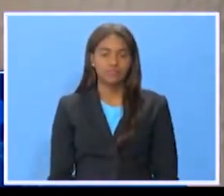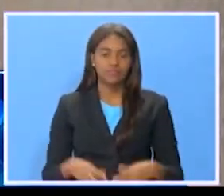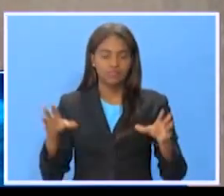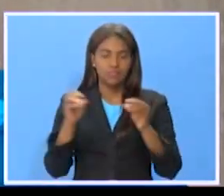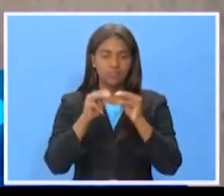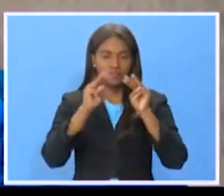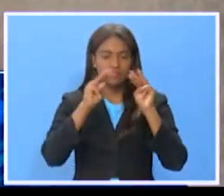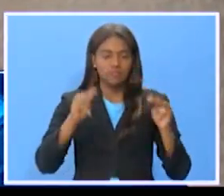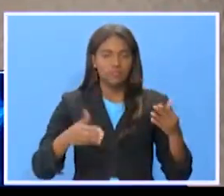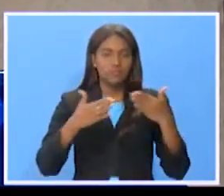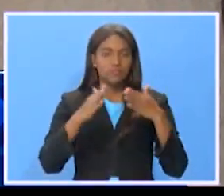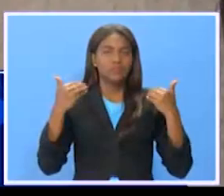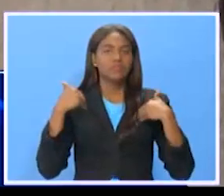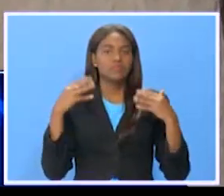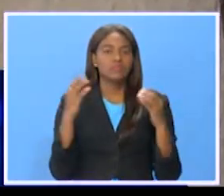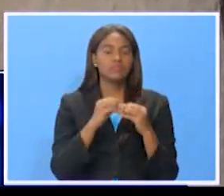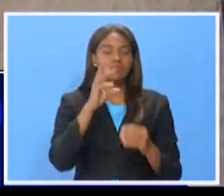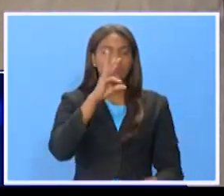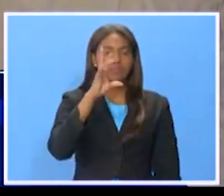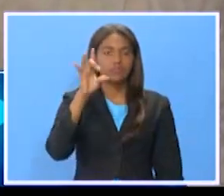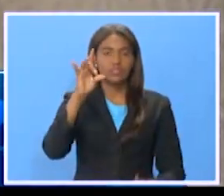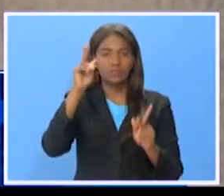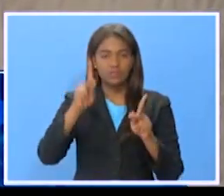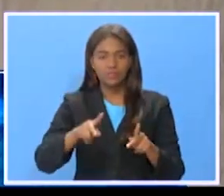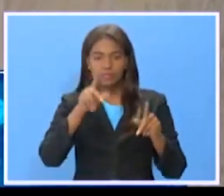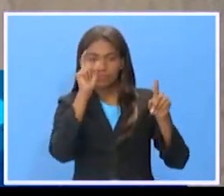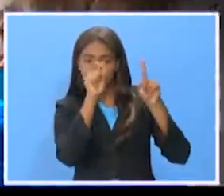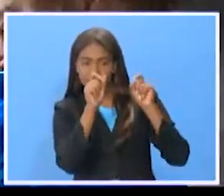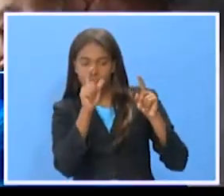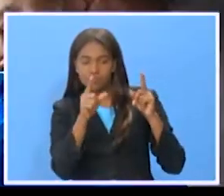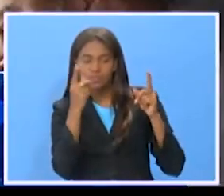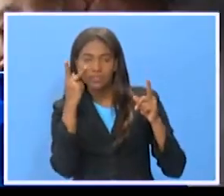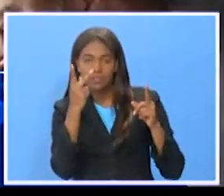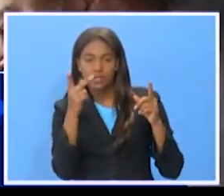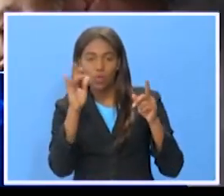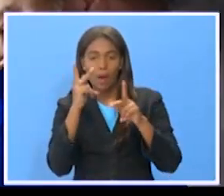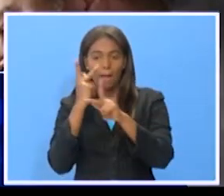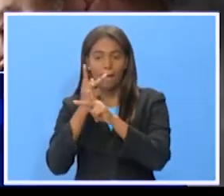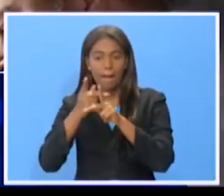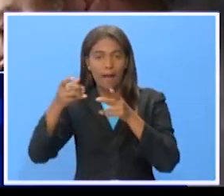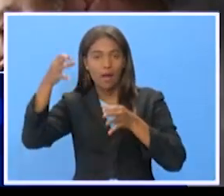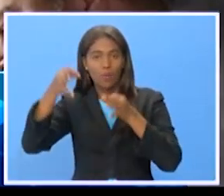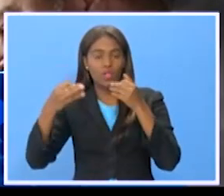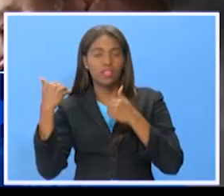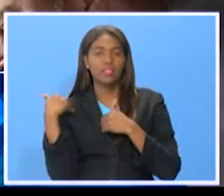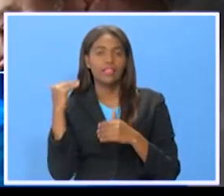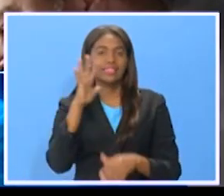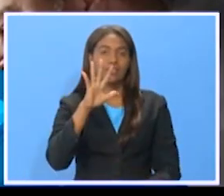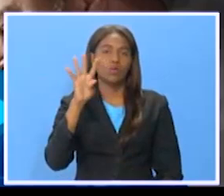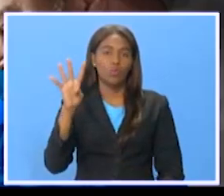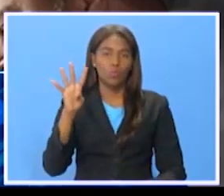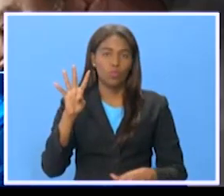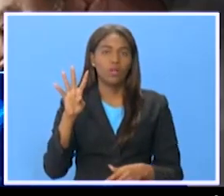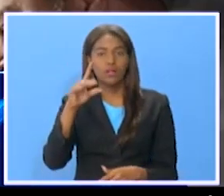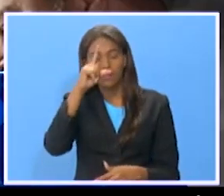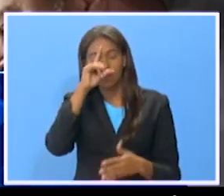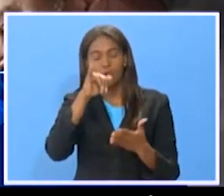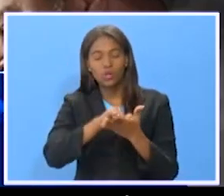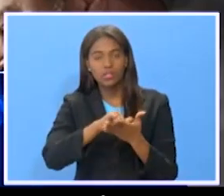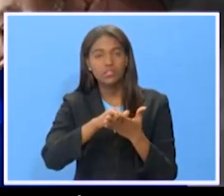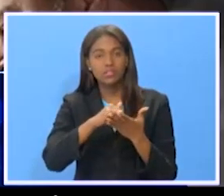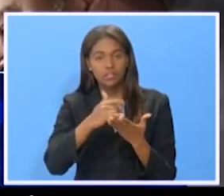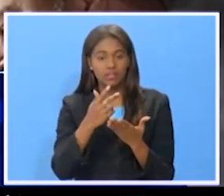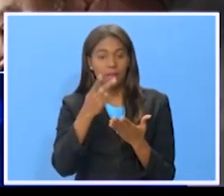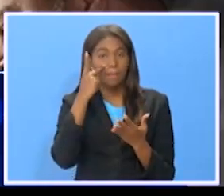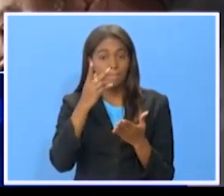Ministerio Público tiene unos 68 testigos, mientras que la barra de la defensa cuenta con 54, por lo que se estima que